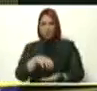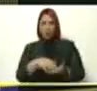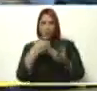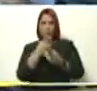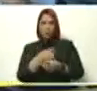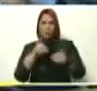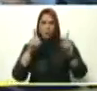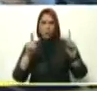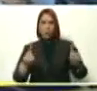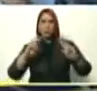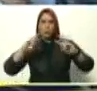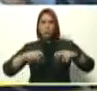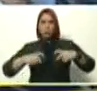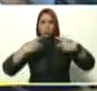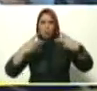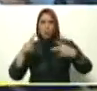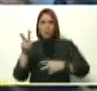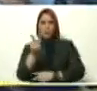de Venezuela.